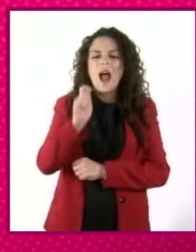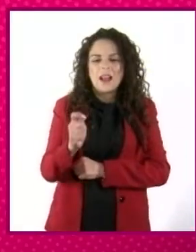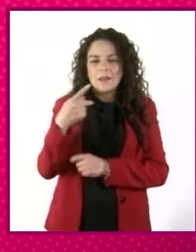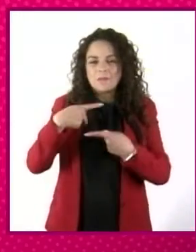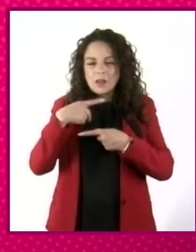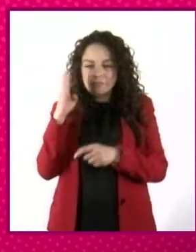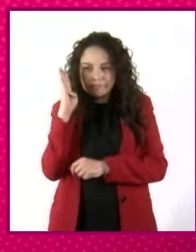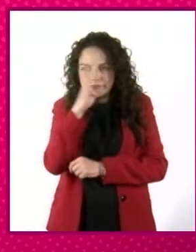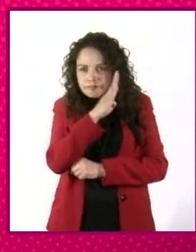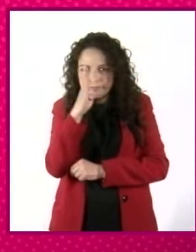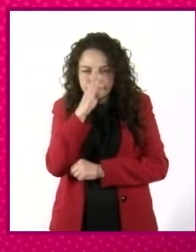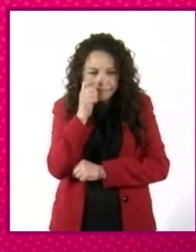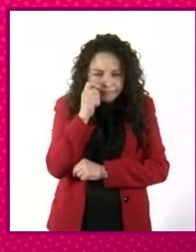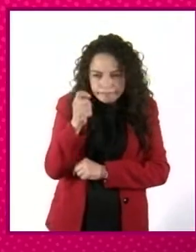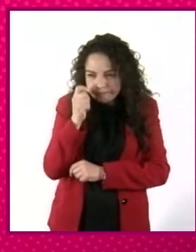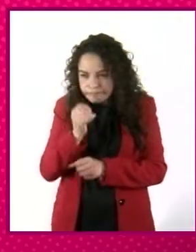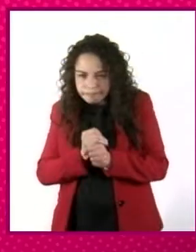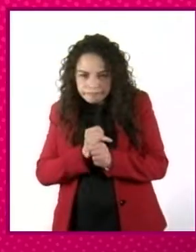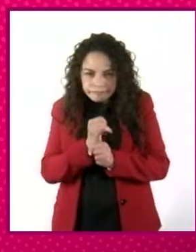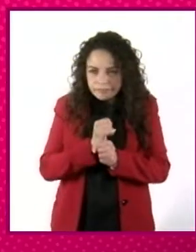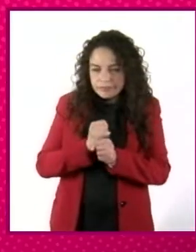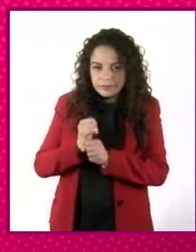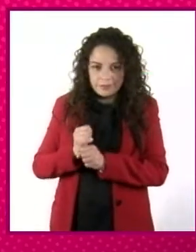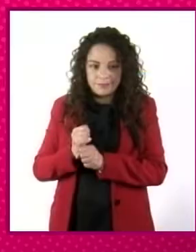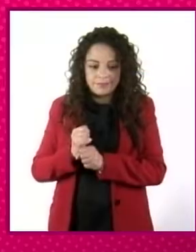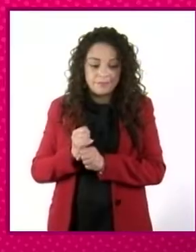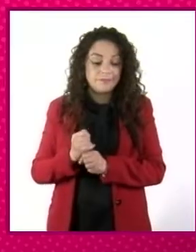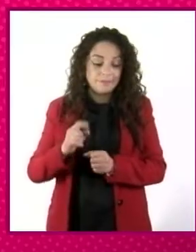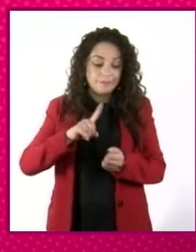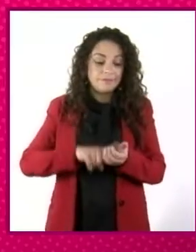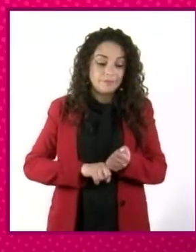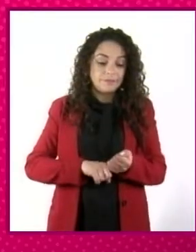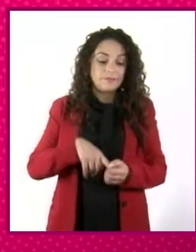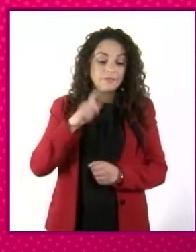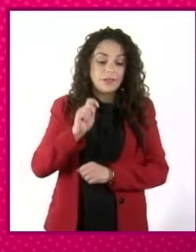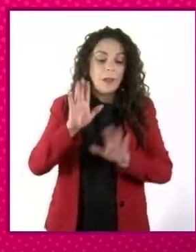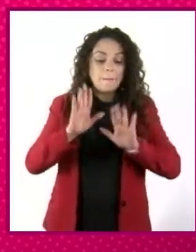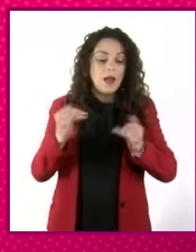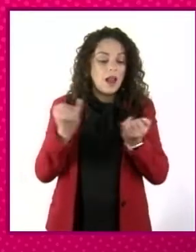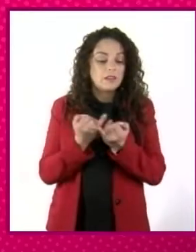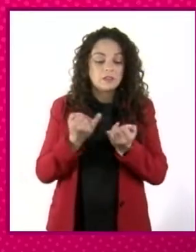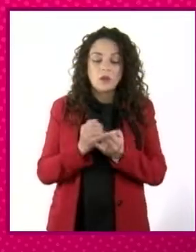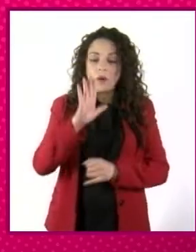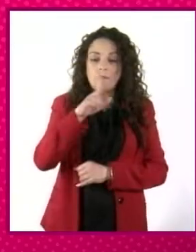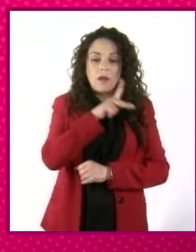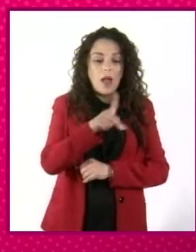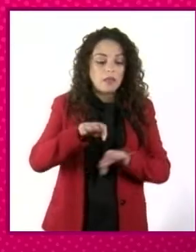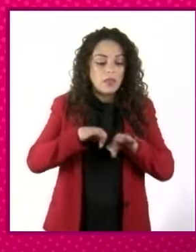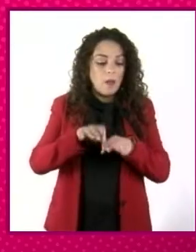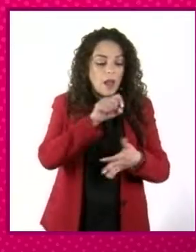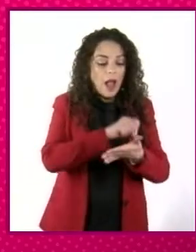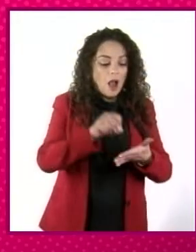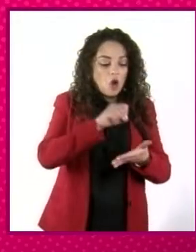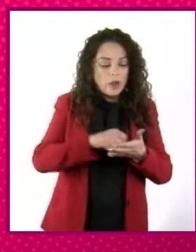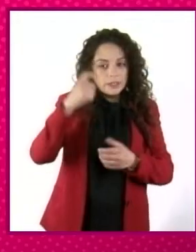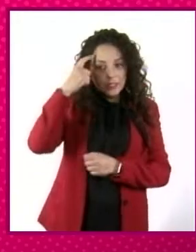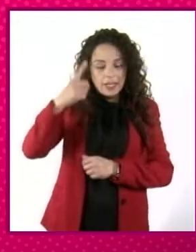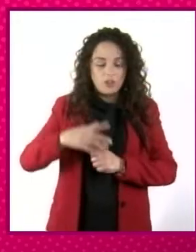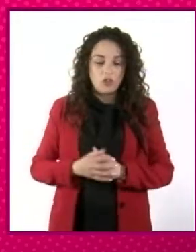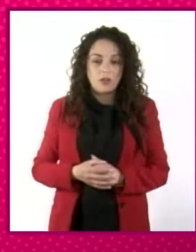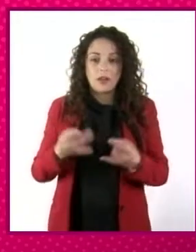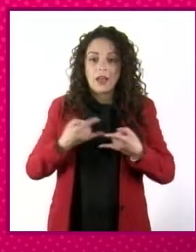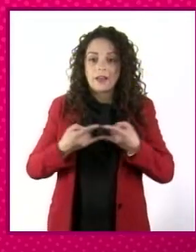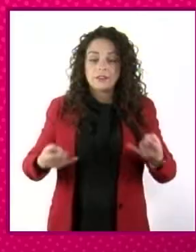un periodista, y yo creo que también sin duda muchas similitudes con el trabajo de un escritor. La historia requiere de